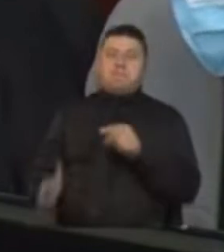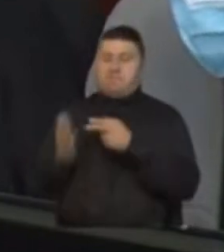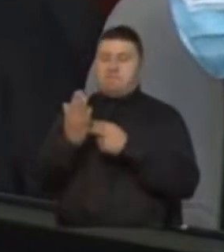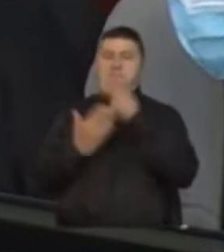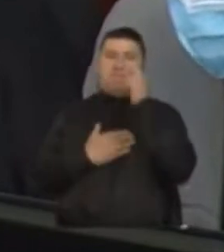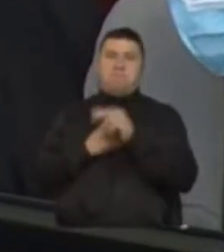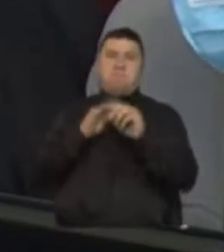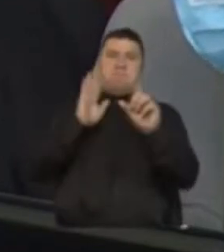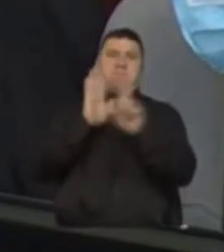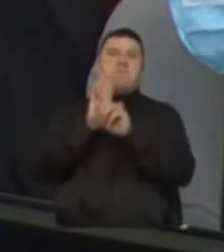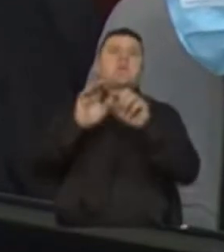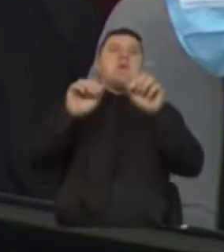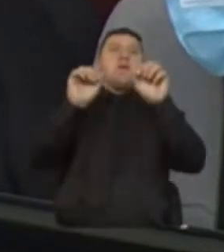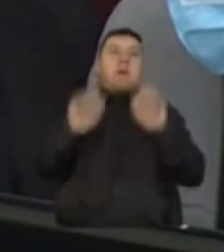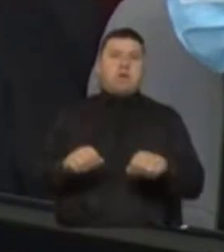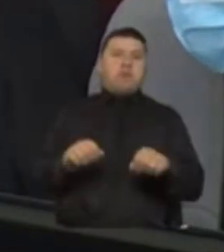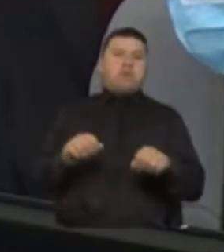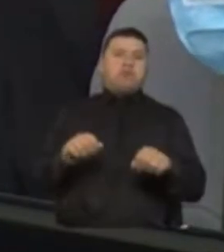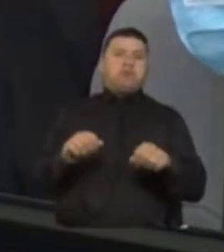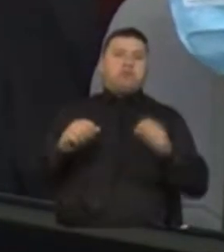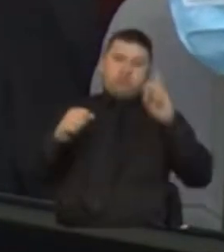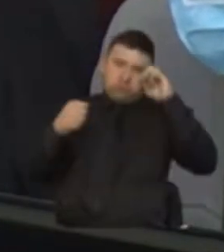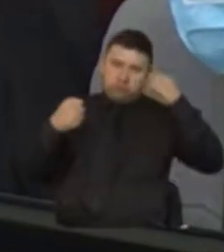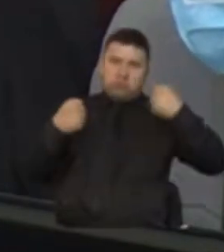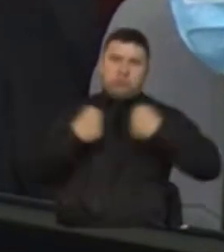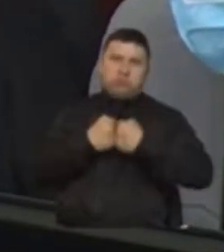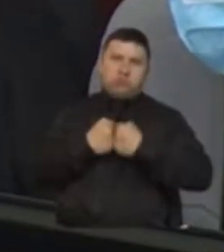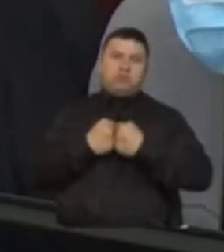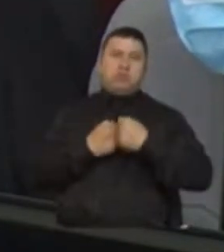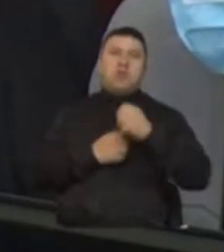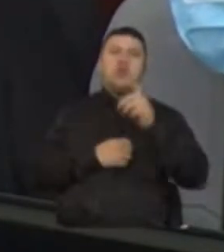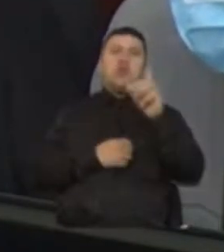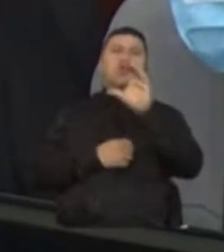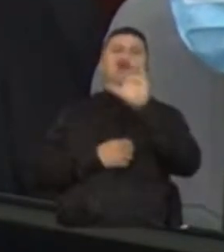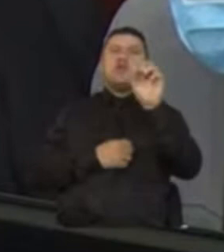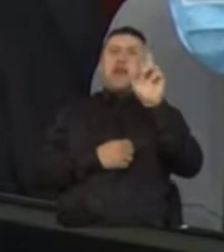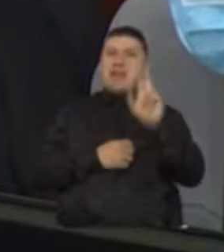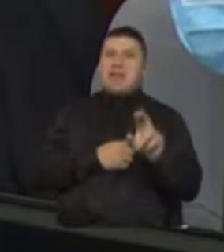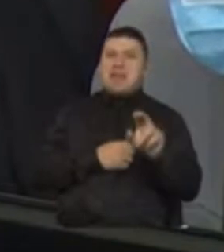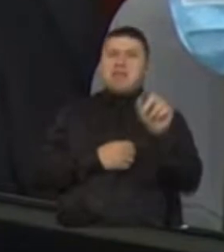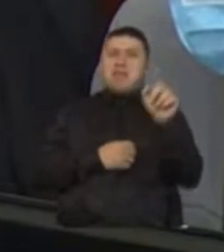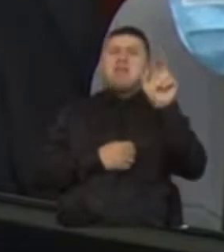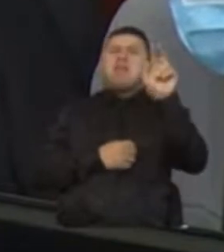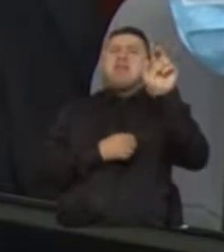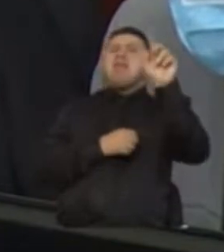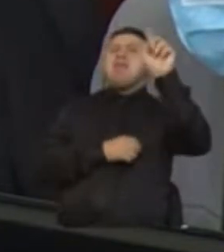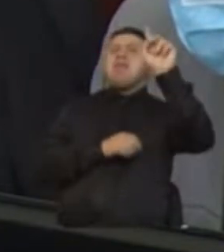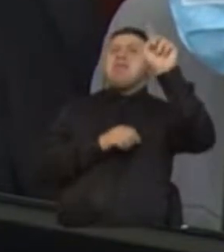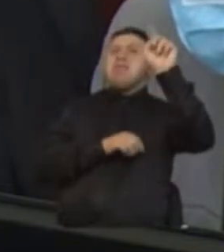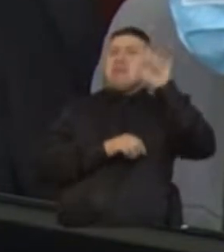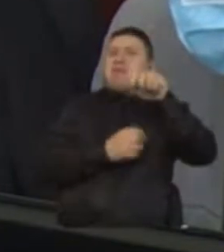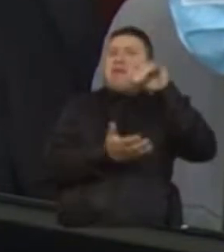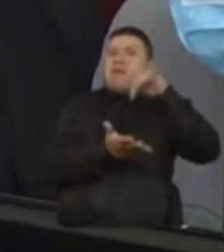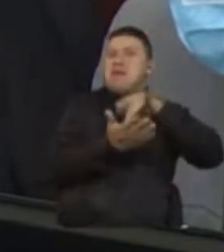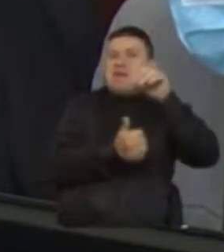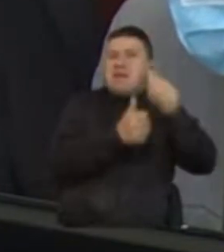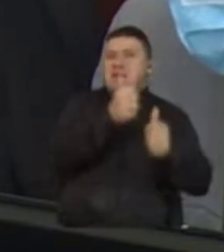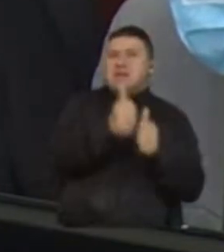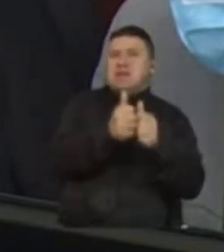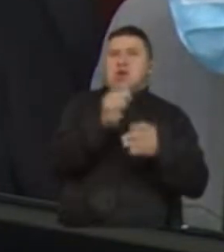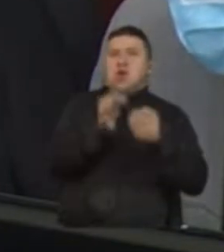Proyecto de ley aprueba el convenio entre Colombia y la República de Costa Rica sobre asistencia